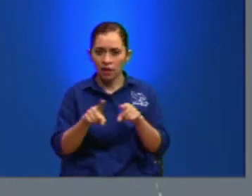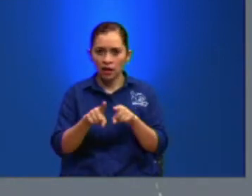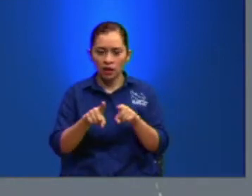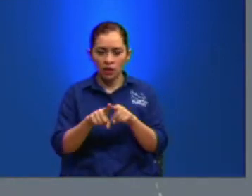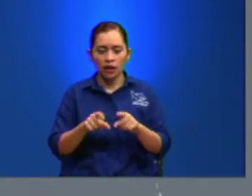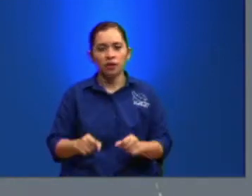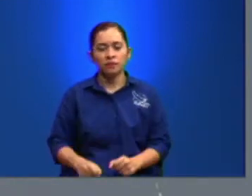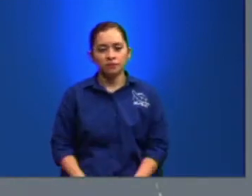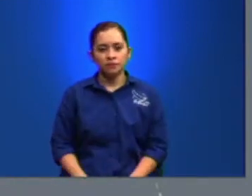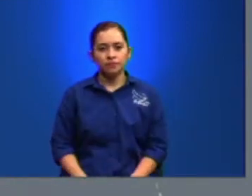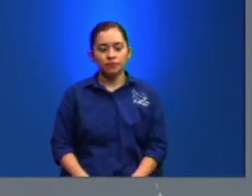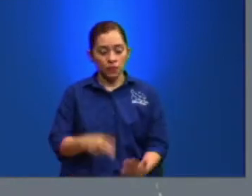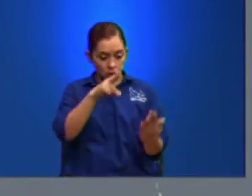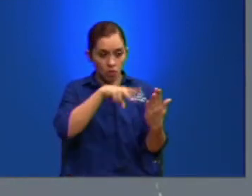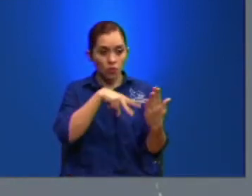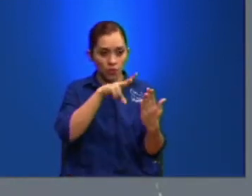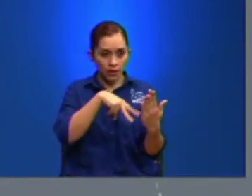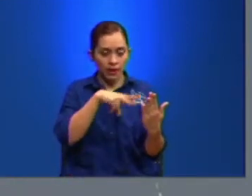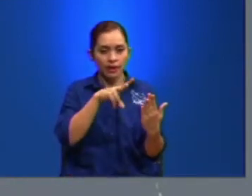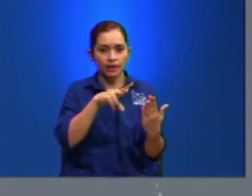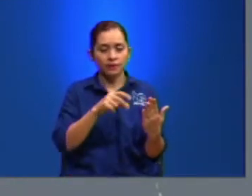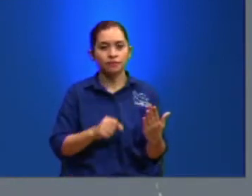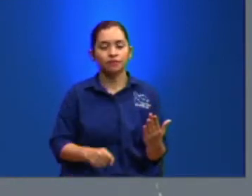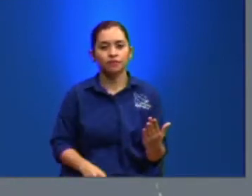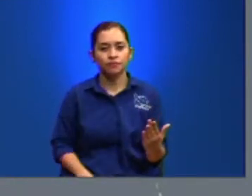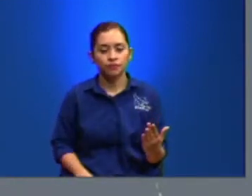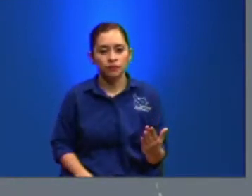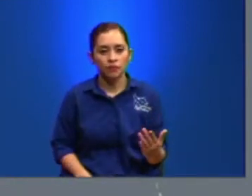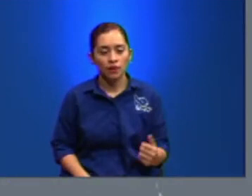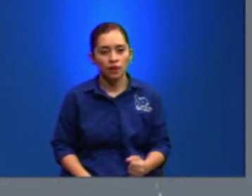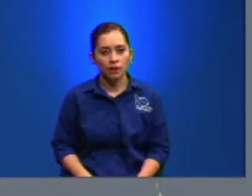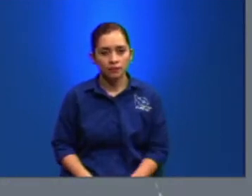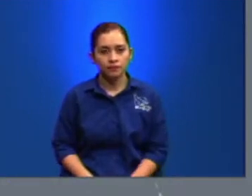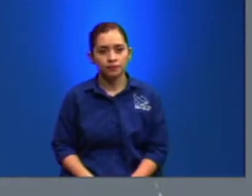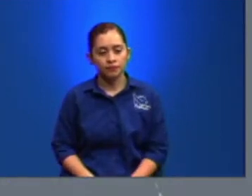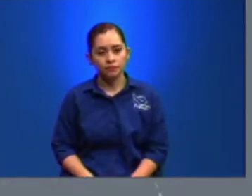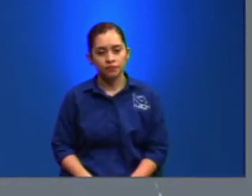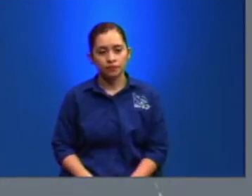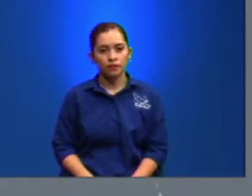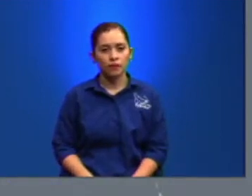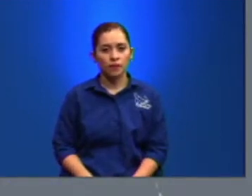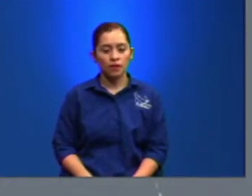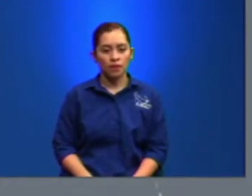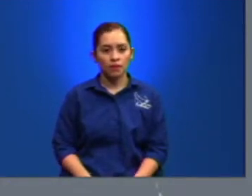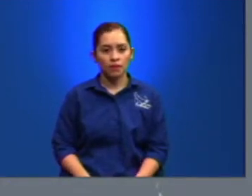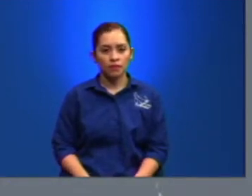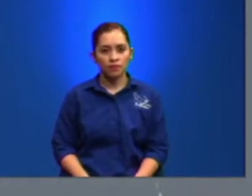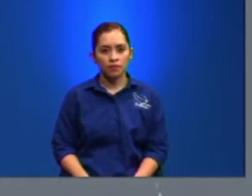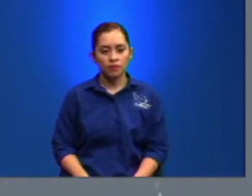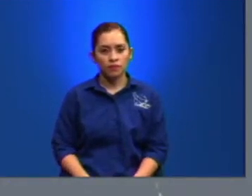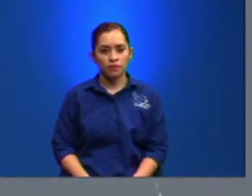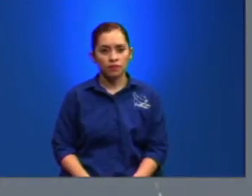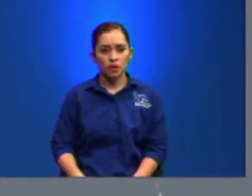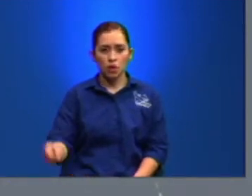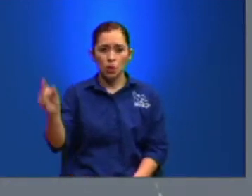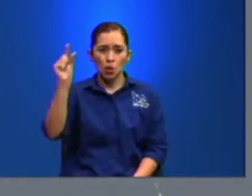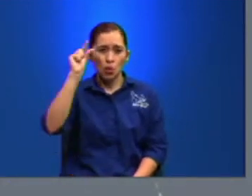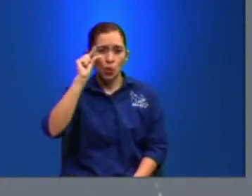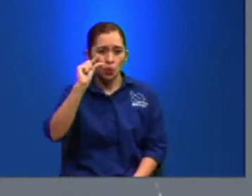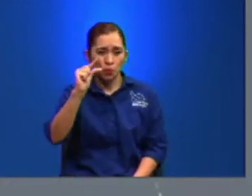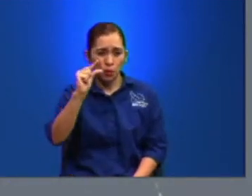lo voy a volver a leer hasta cuando perezoso estarás acostado cuando te levantarás de tu sueño un poco de